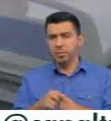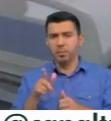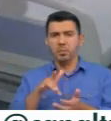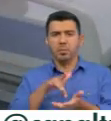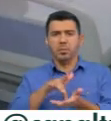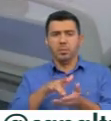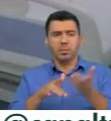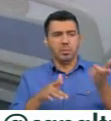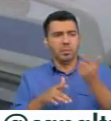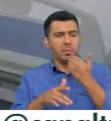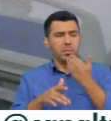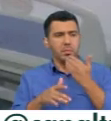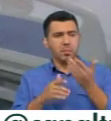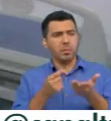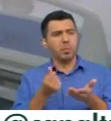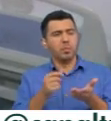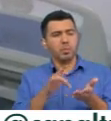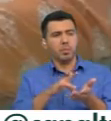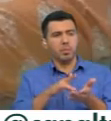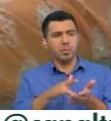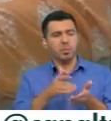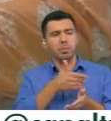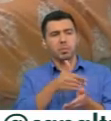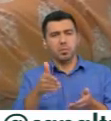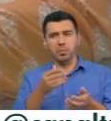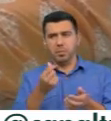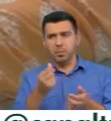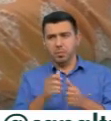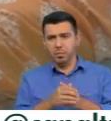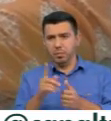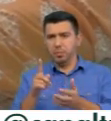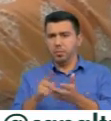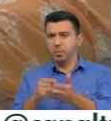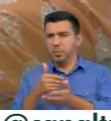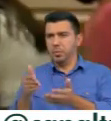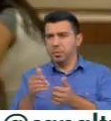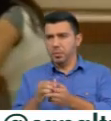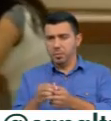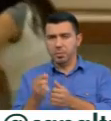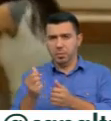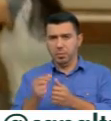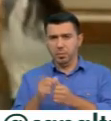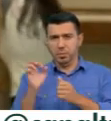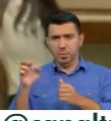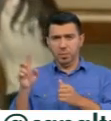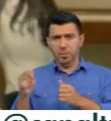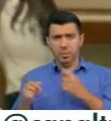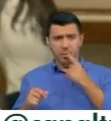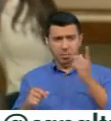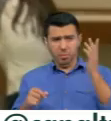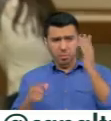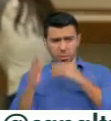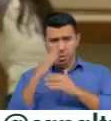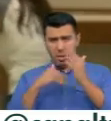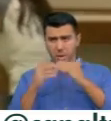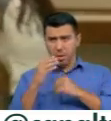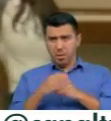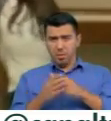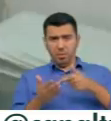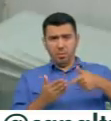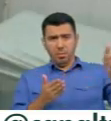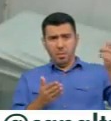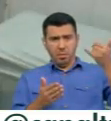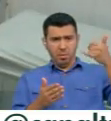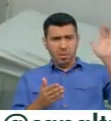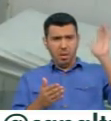este ps tantos miles de millones de pesos y la dps empieza a decir no yo no le digo esa cantidad yo efectivamente ya hice un